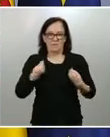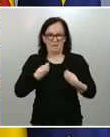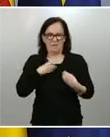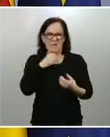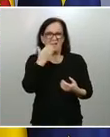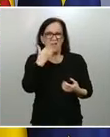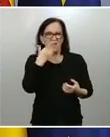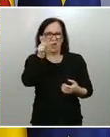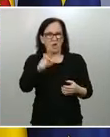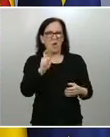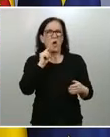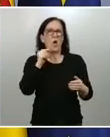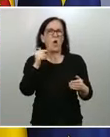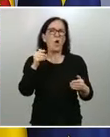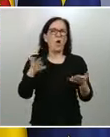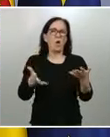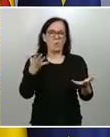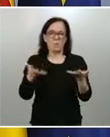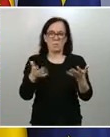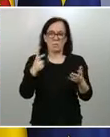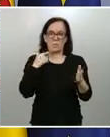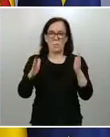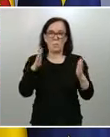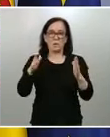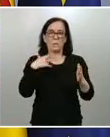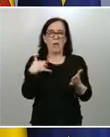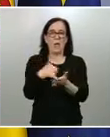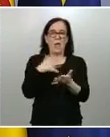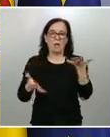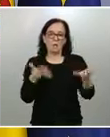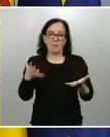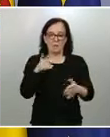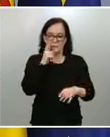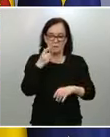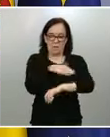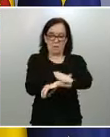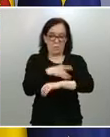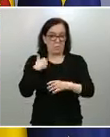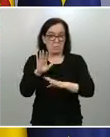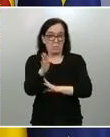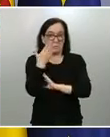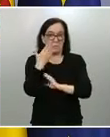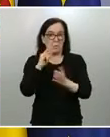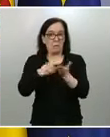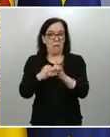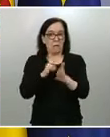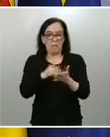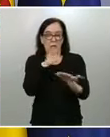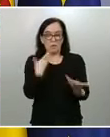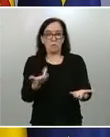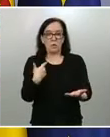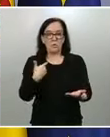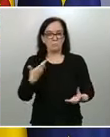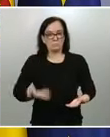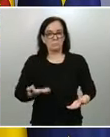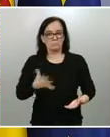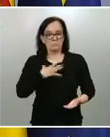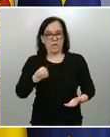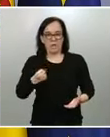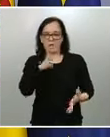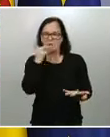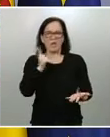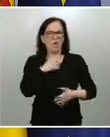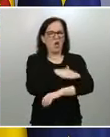para debilitar un gobierno que lo plante con valor que lo plante con valor pero este gobierno no merece ni necesita una